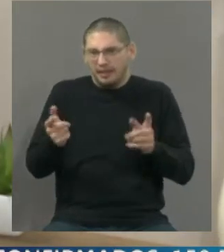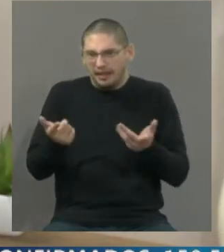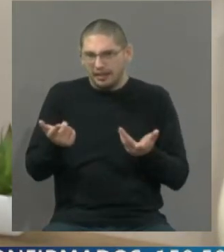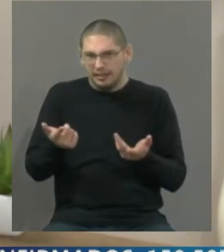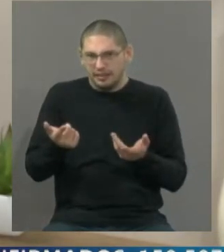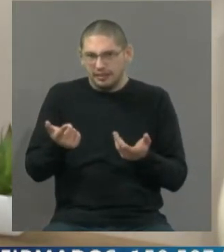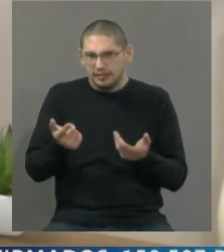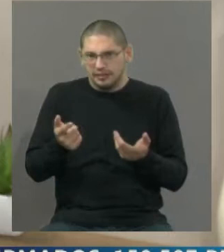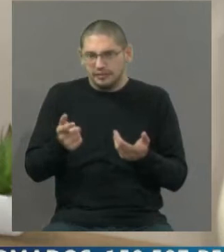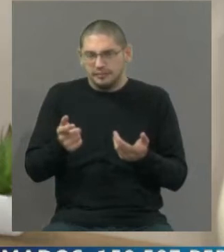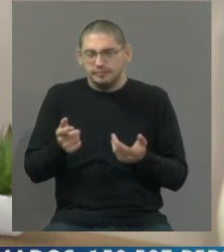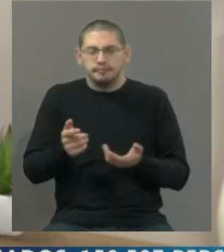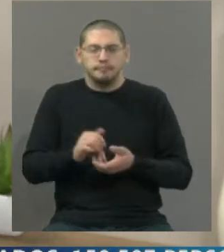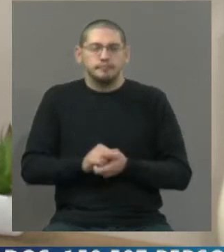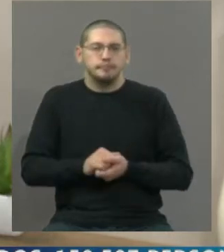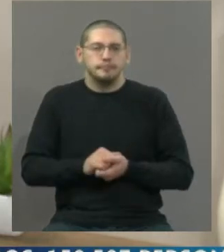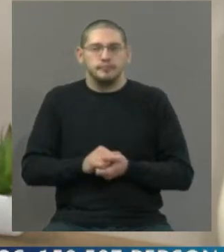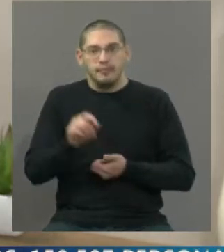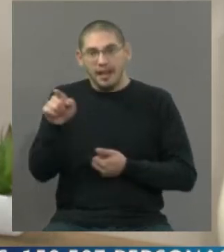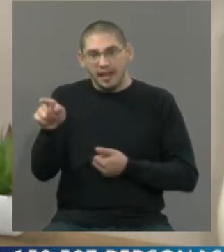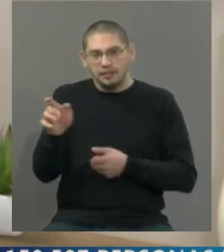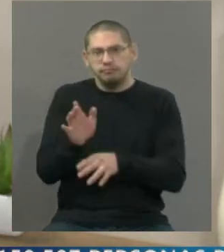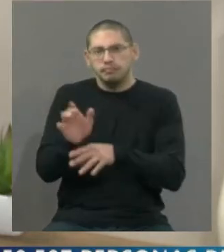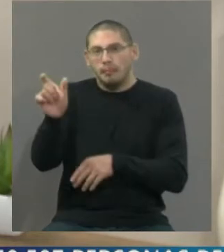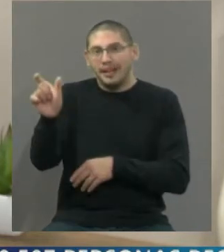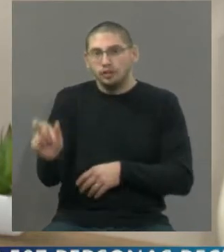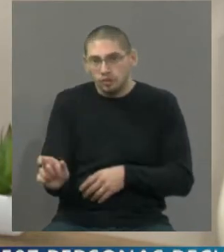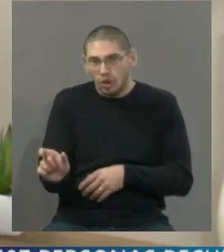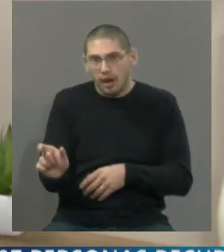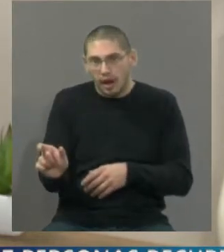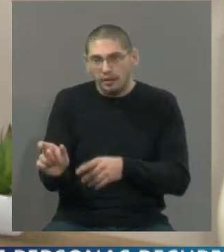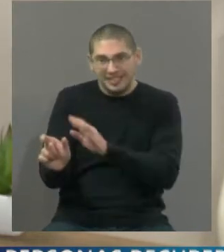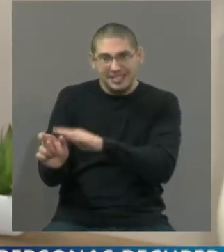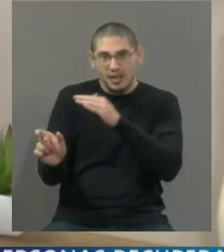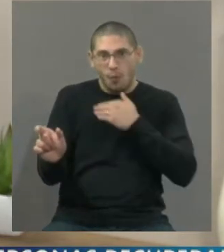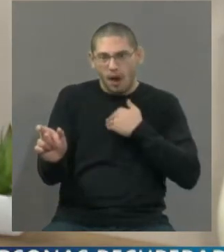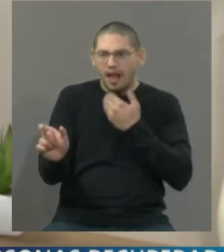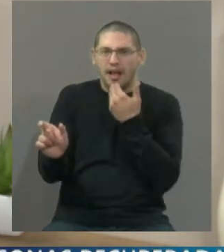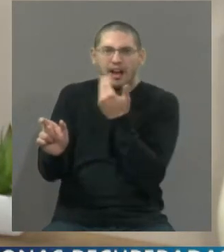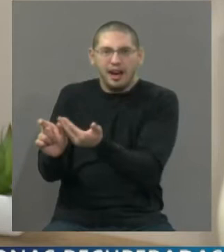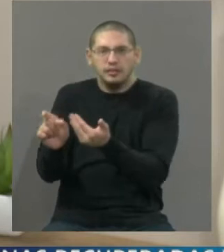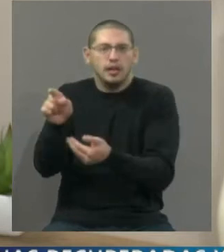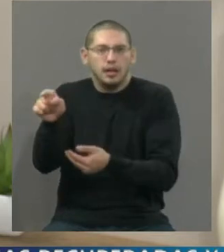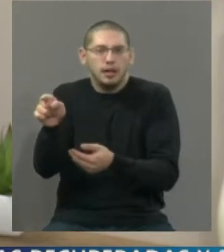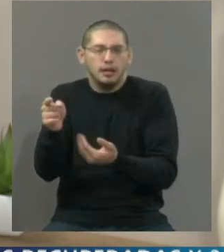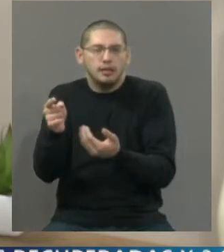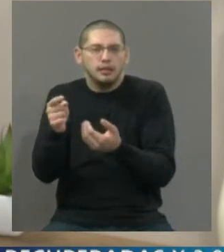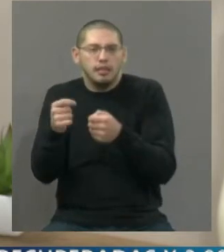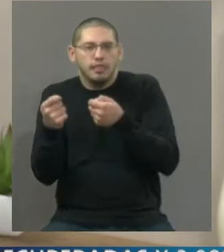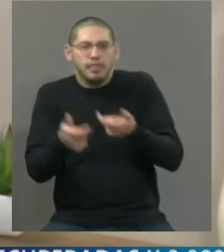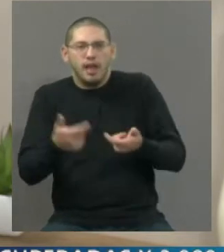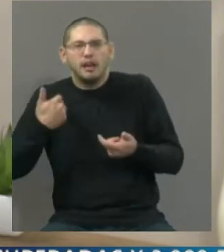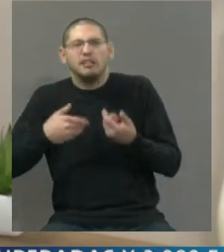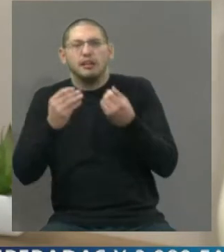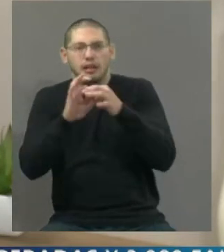justamente ese ser humano el que nos dio la posibilidad de ser libres, ¿no? Me parece que por eso es bueno ese